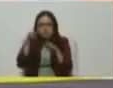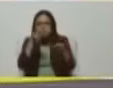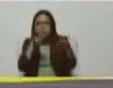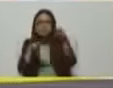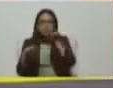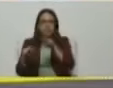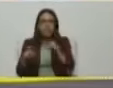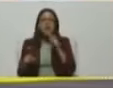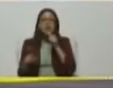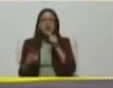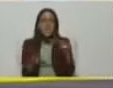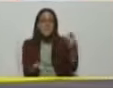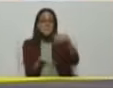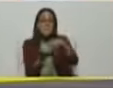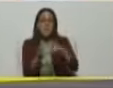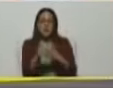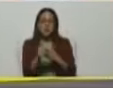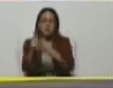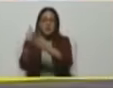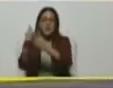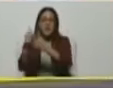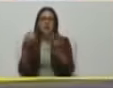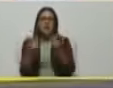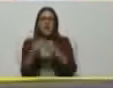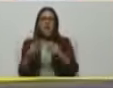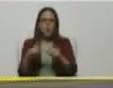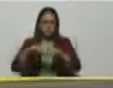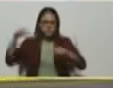que quien venía al frente con ese sable